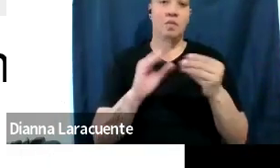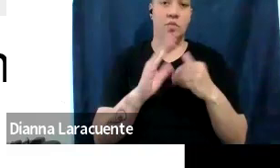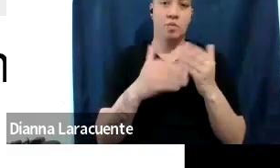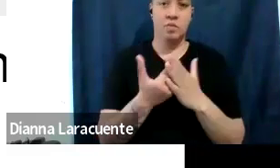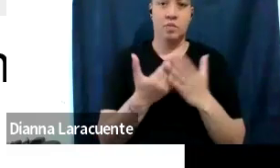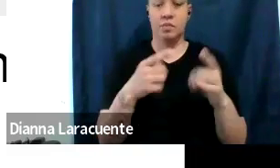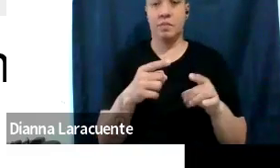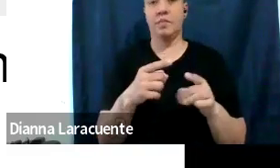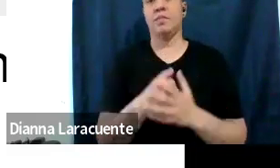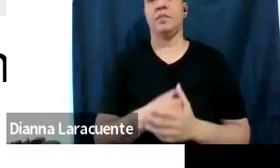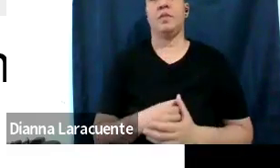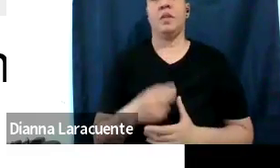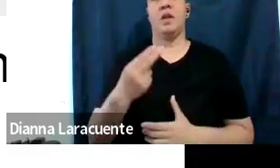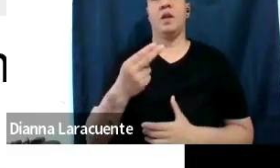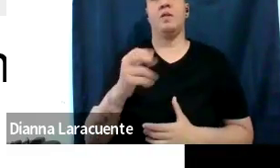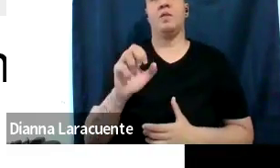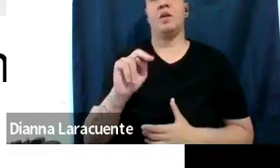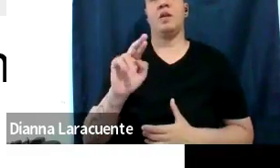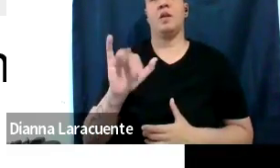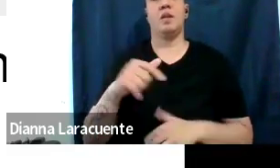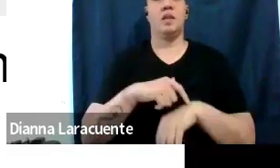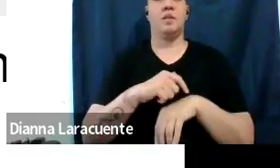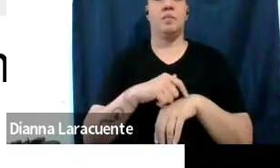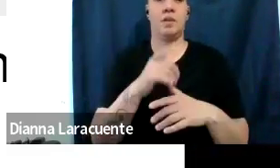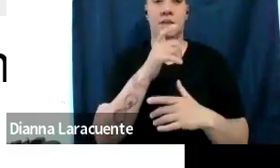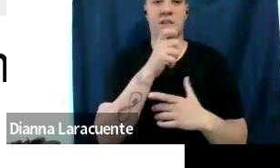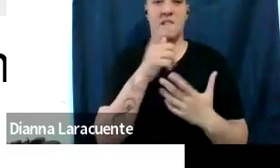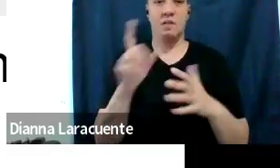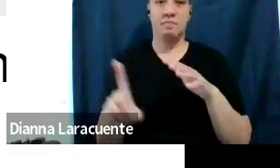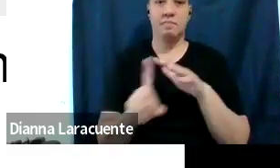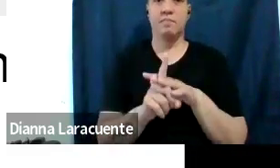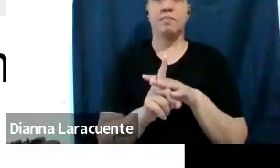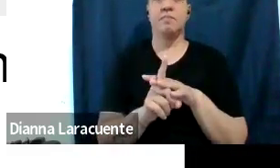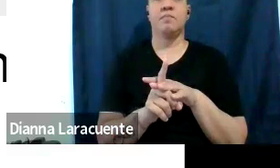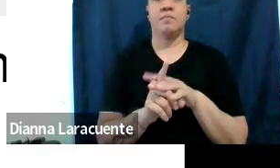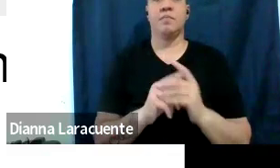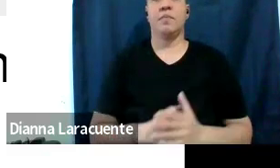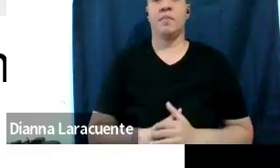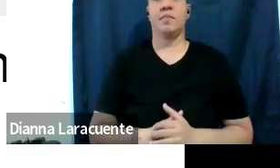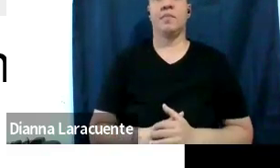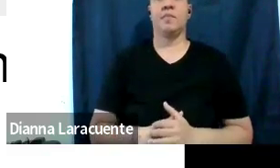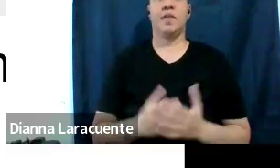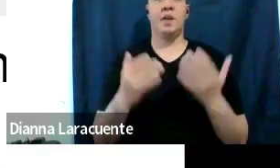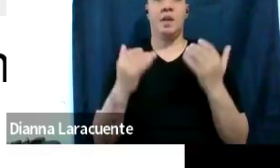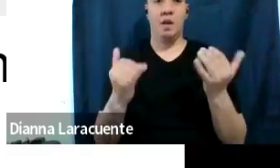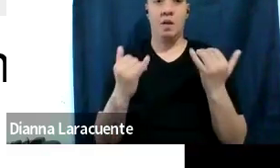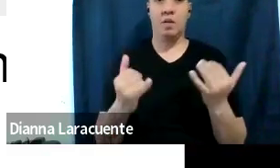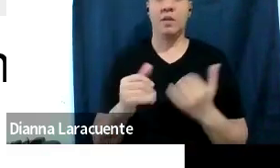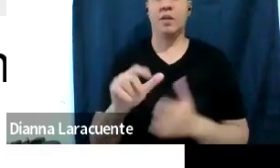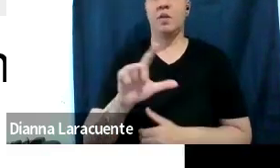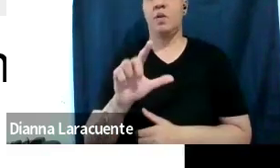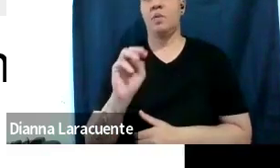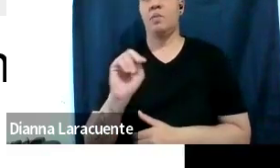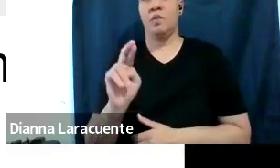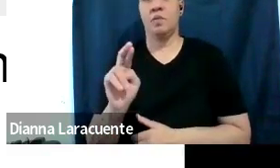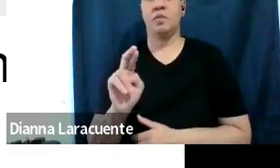Guy Henry porque no da tiempo, pero aquí viene quién viene. Ahora es que se va a montar, ahora es que Muñoz Rivera dio